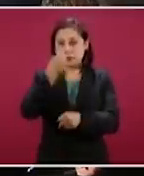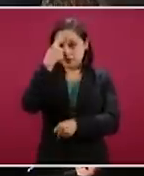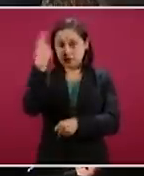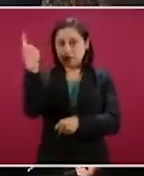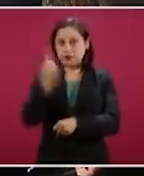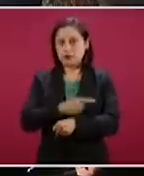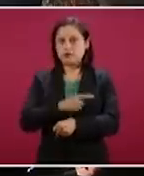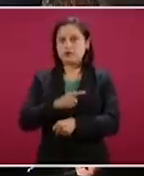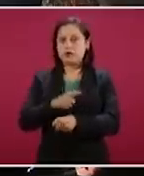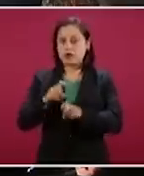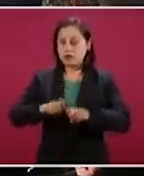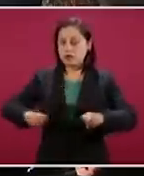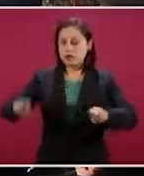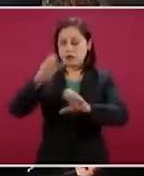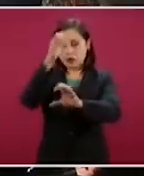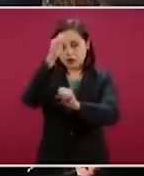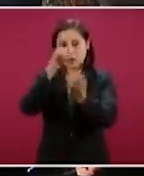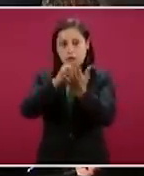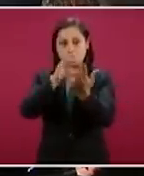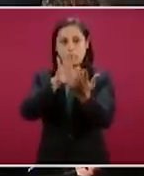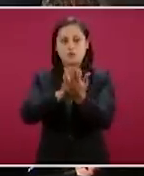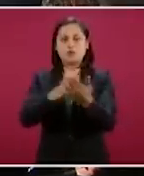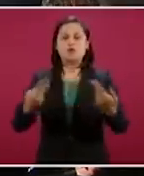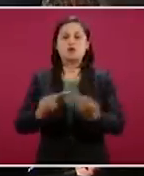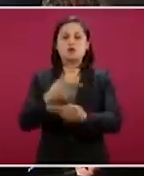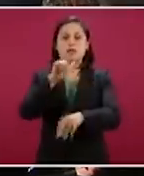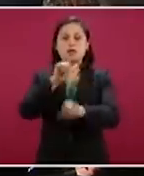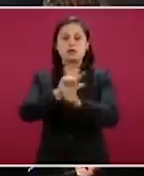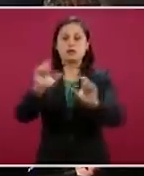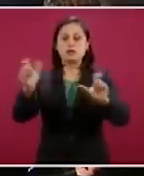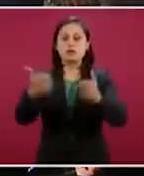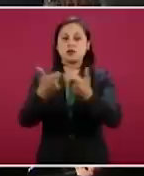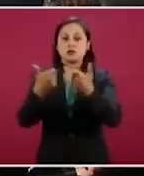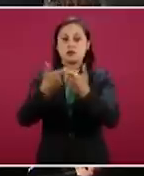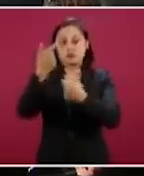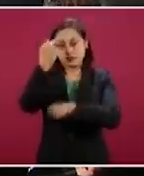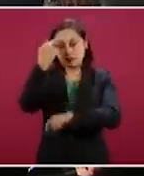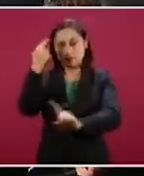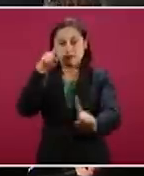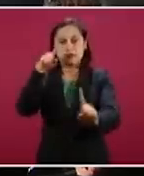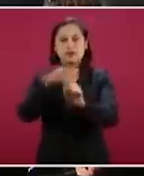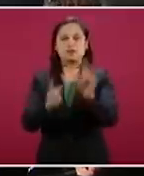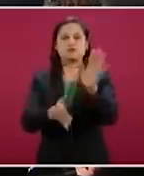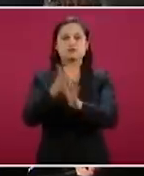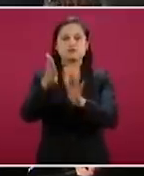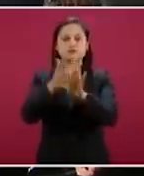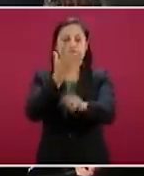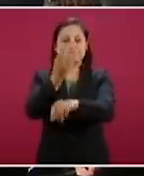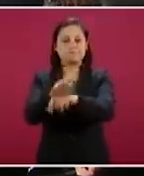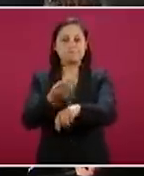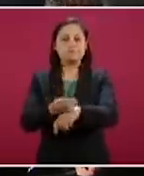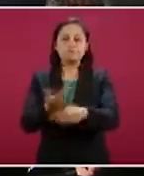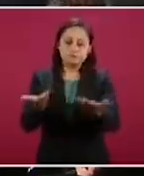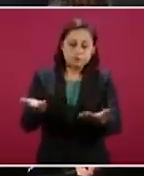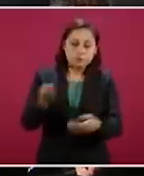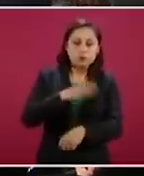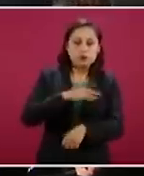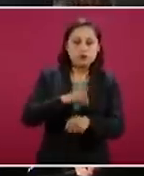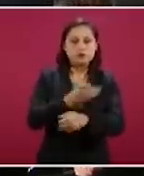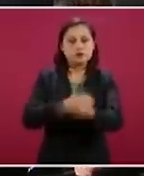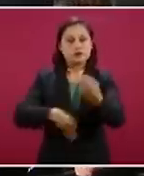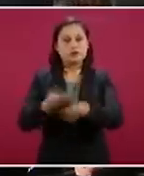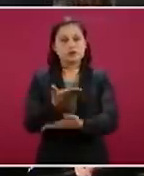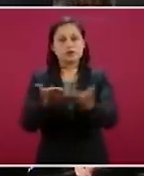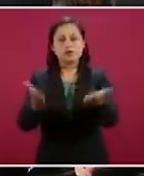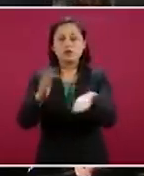la creación de este Acuerdo Nacional de Inversiones en Infraestructura. Muy buenos días a todos. Buenos días. Gracias